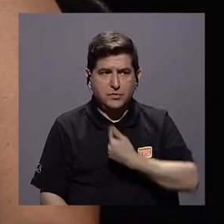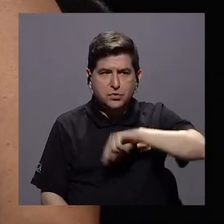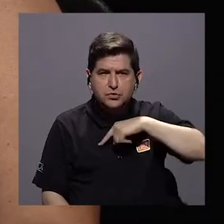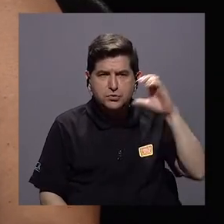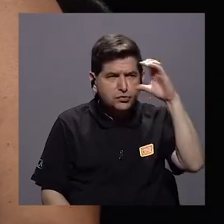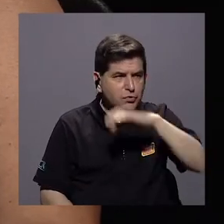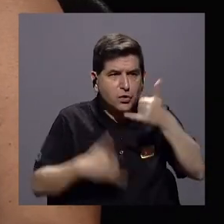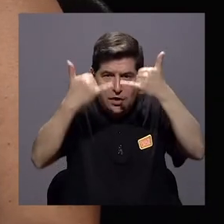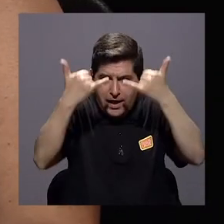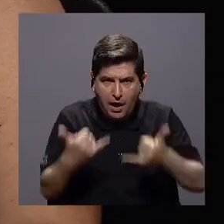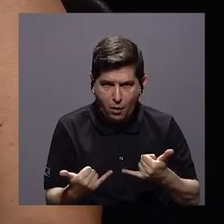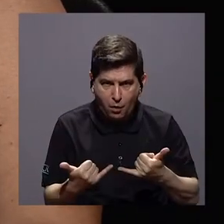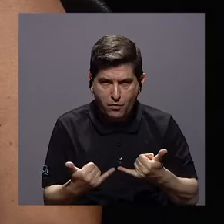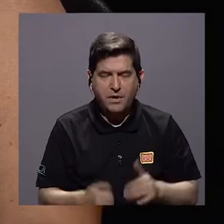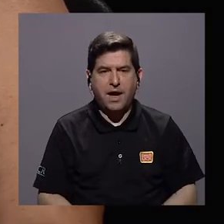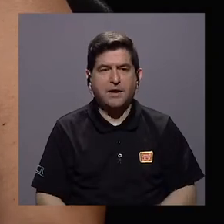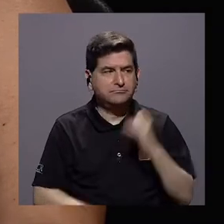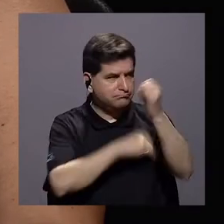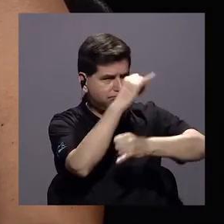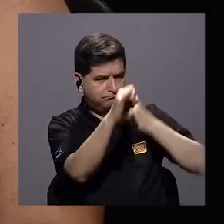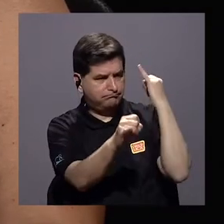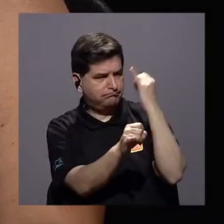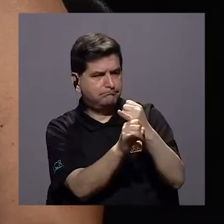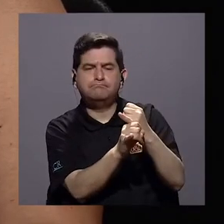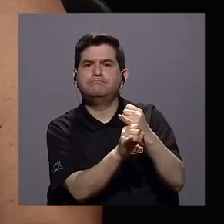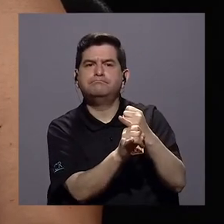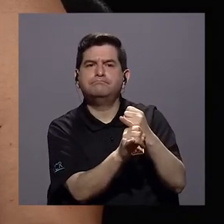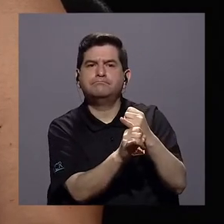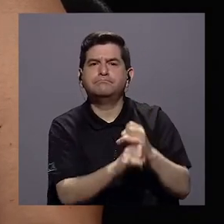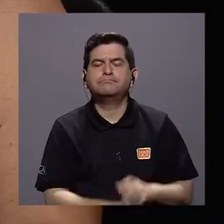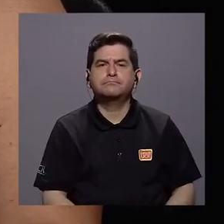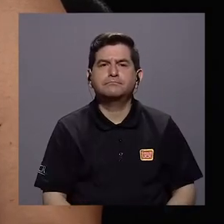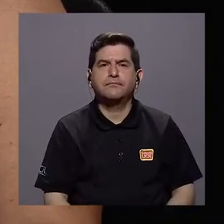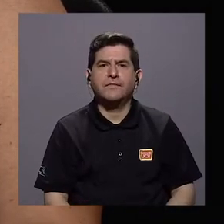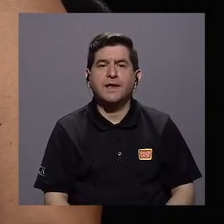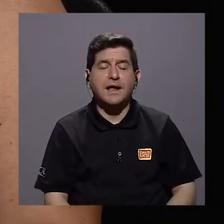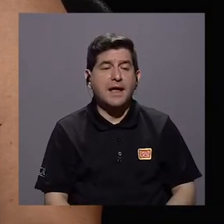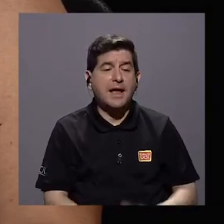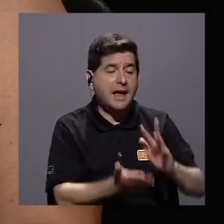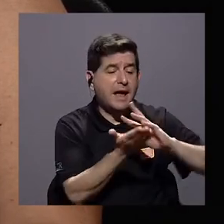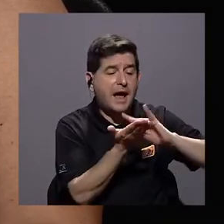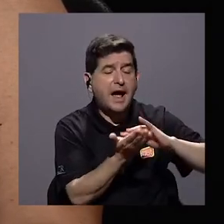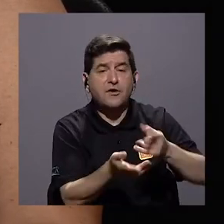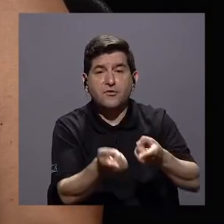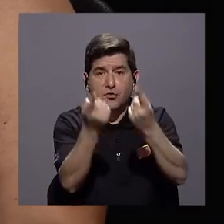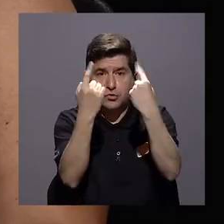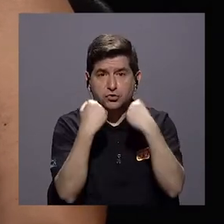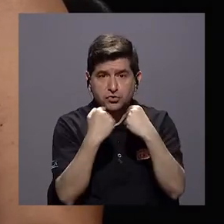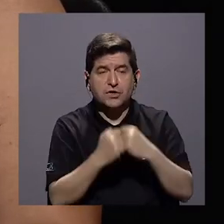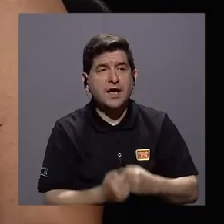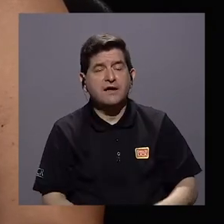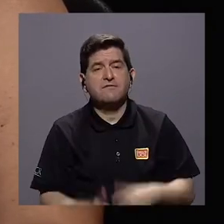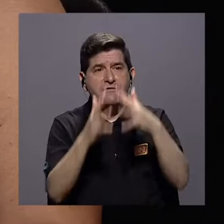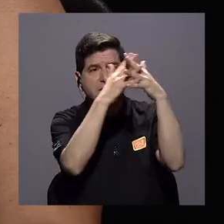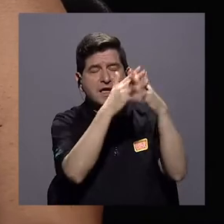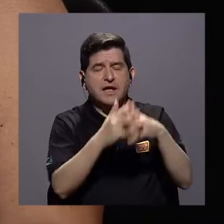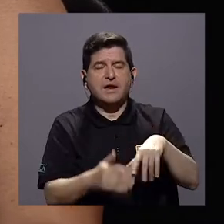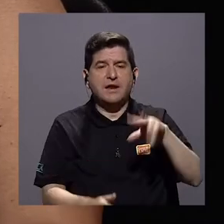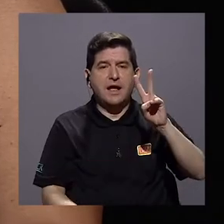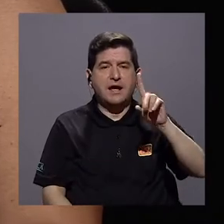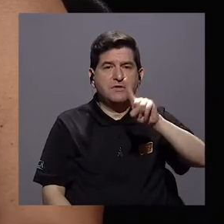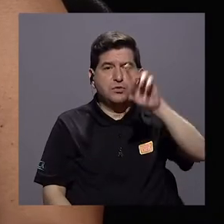Si buscamos en este momento a nivel internacional, el arroz traído de Estados Unidos está